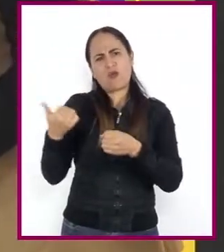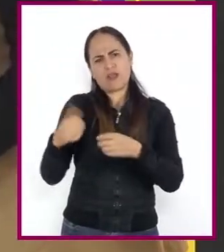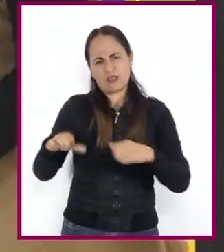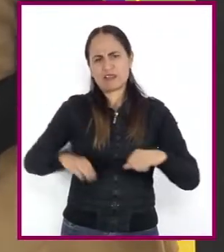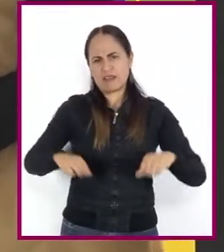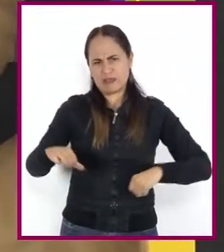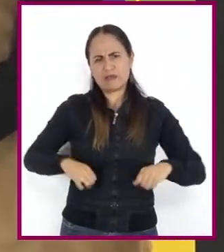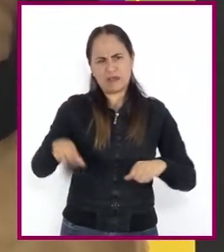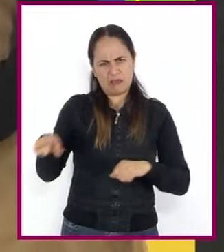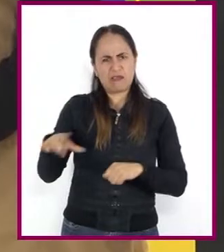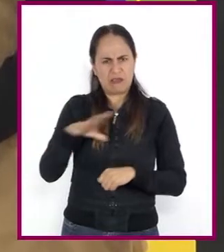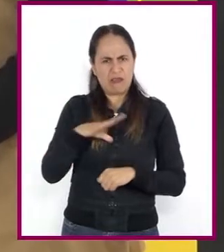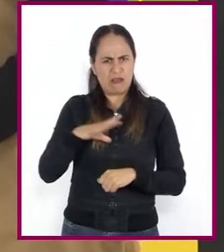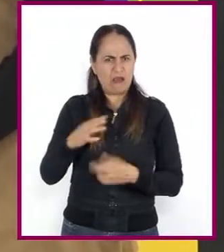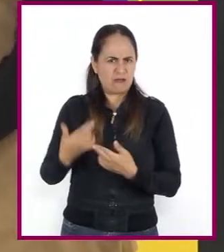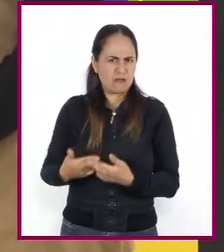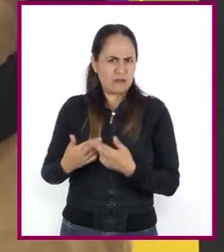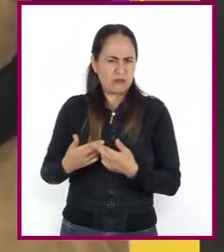actividades.